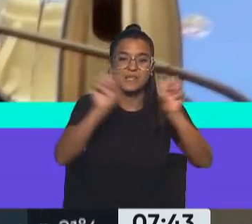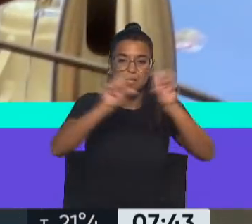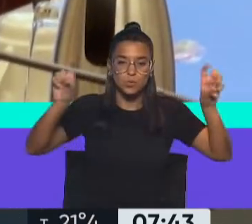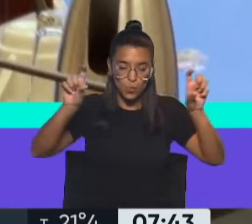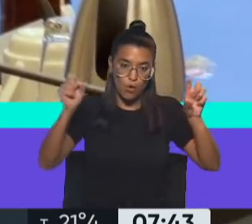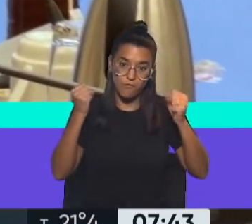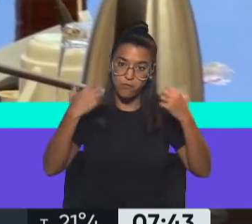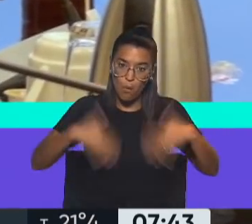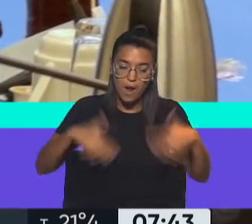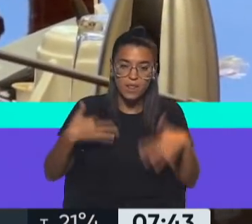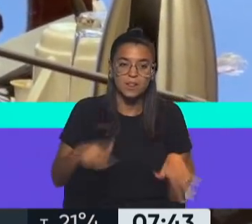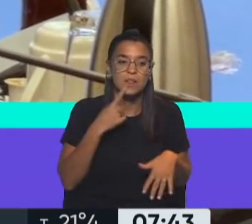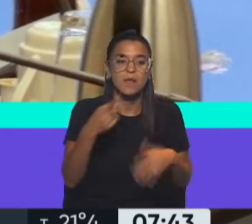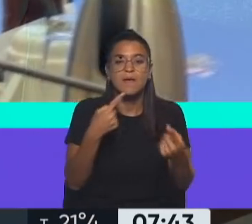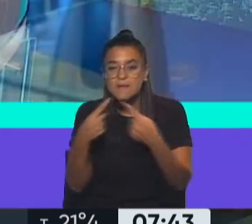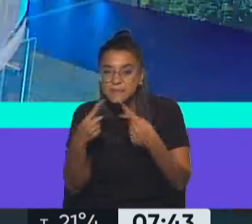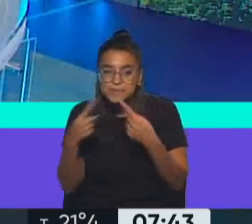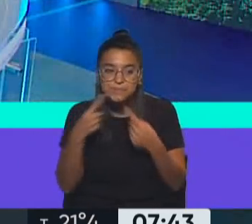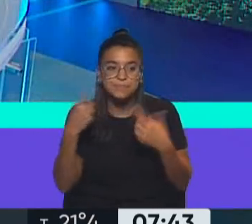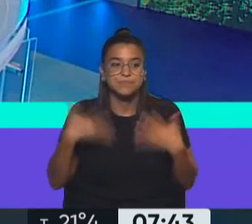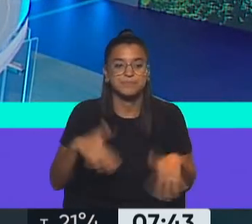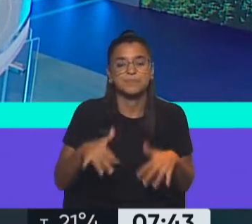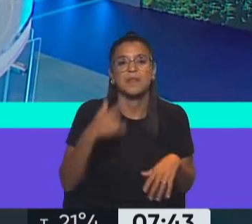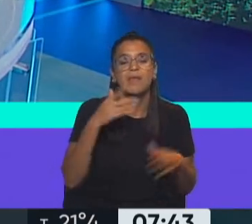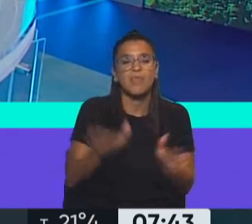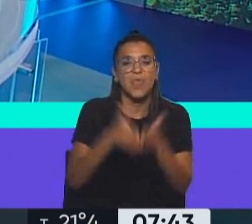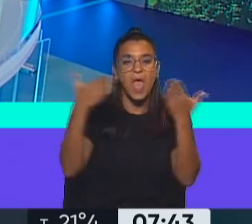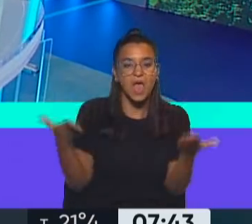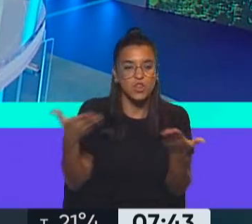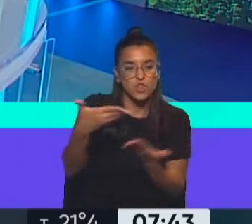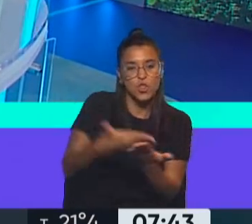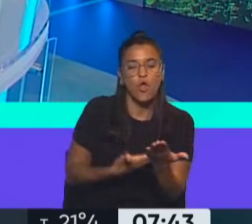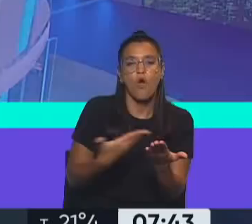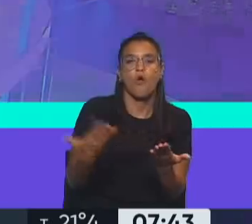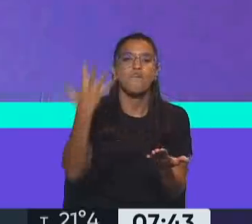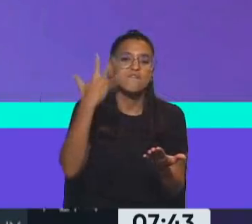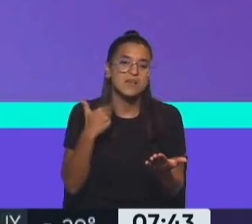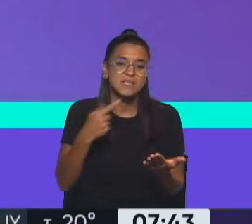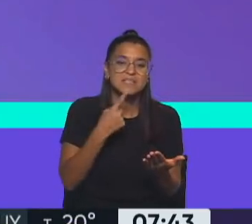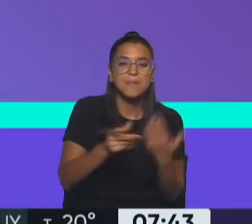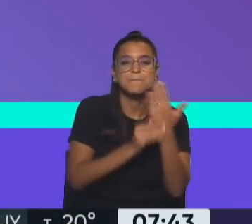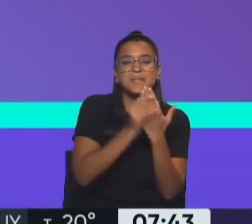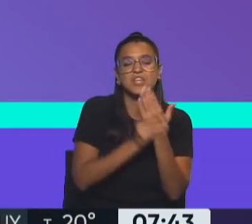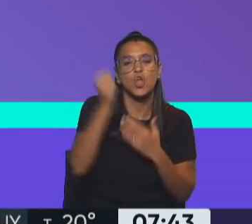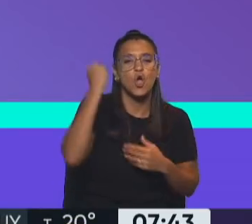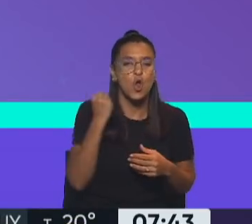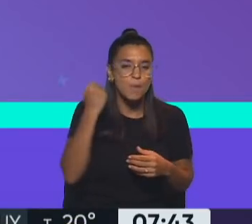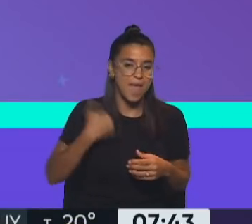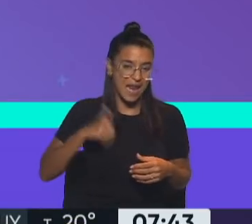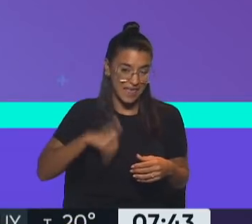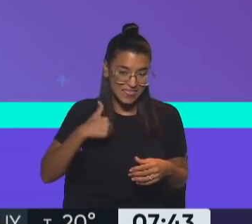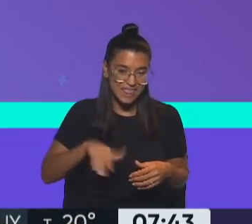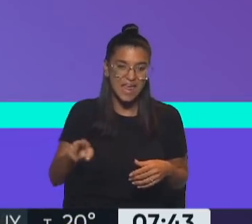muy fuerte que dio en esta entrevista con Le Figaro, un diario francés, que dice, ministro de Economía